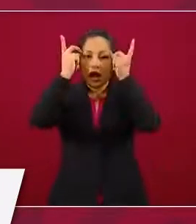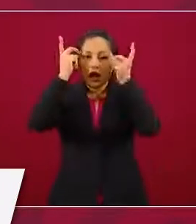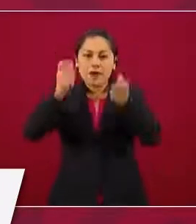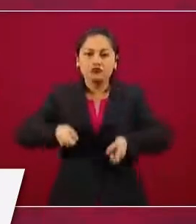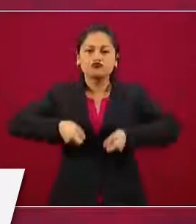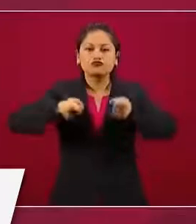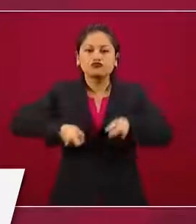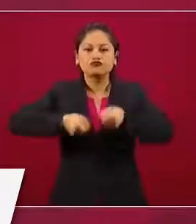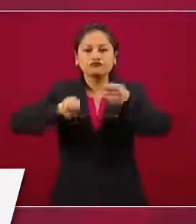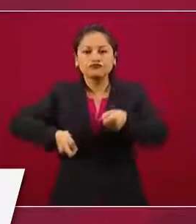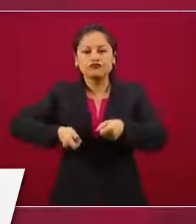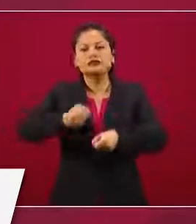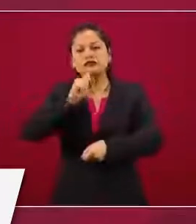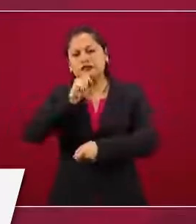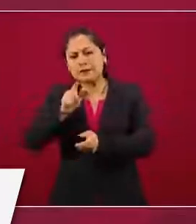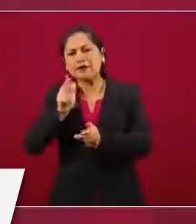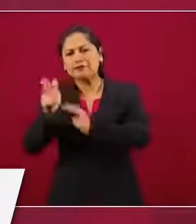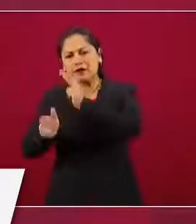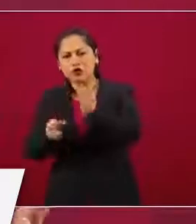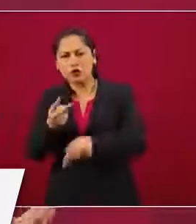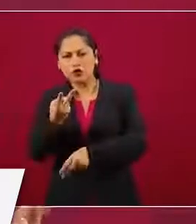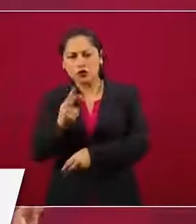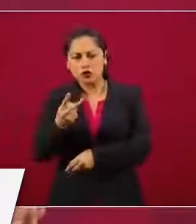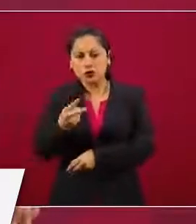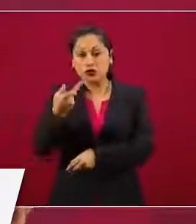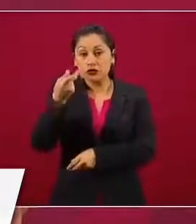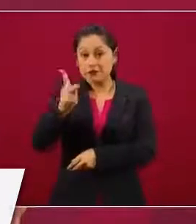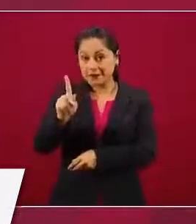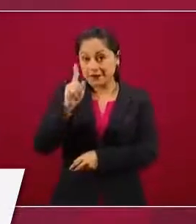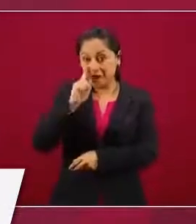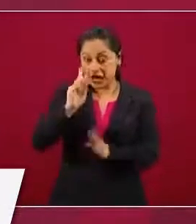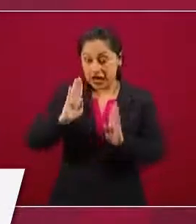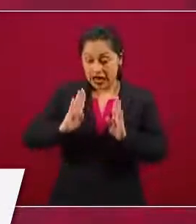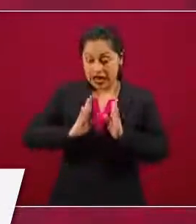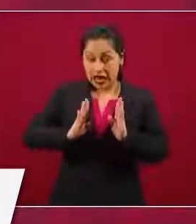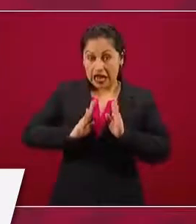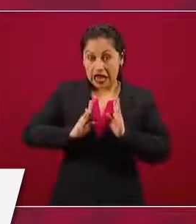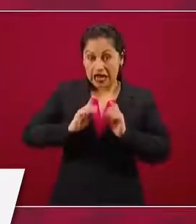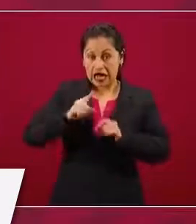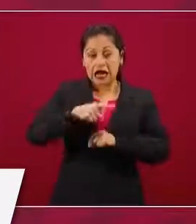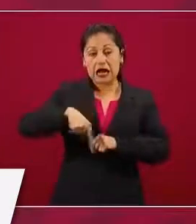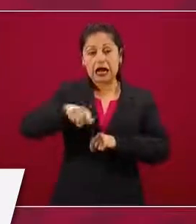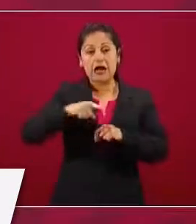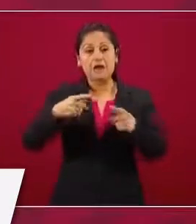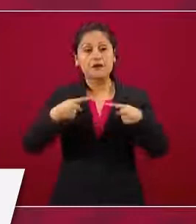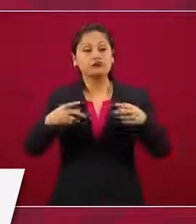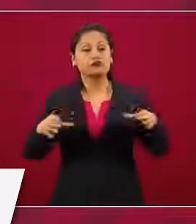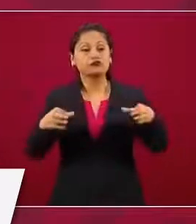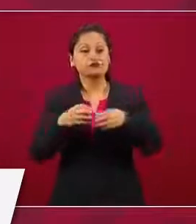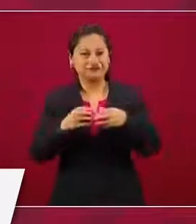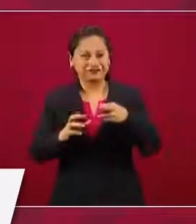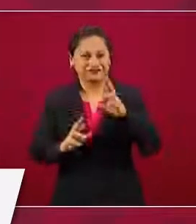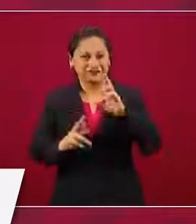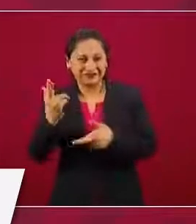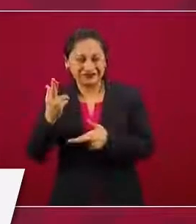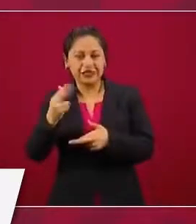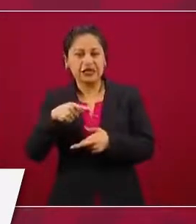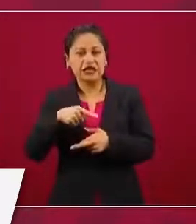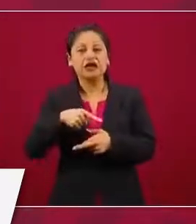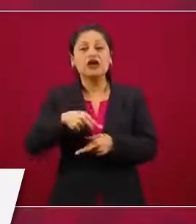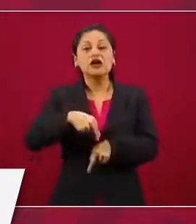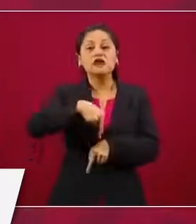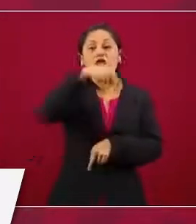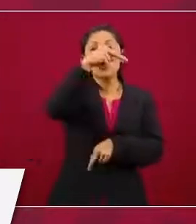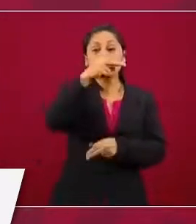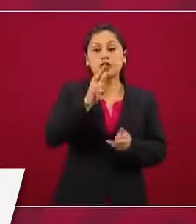Todo el ejército de la División del Norte se movía con